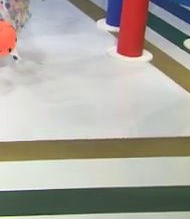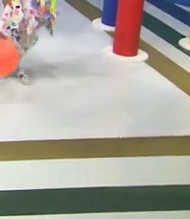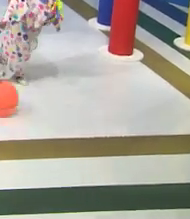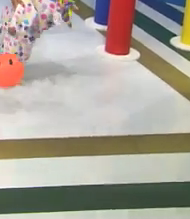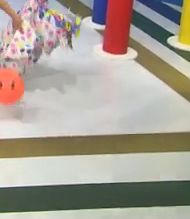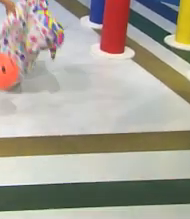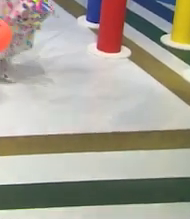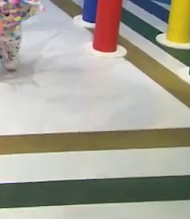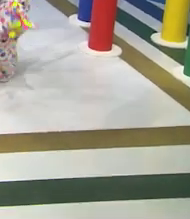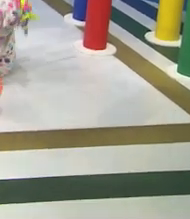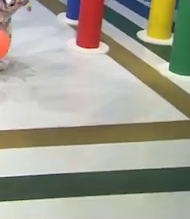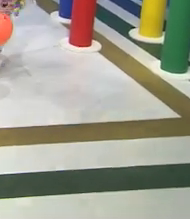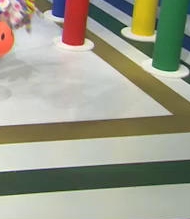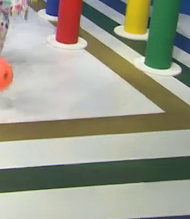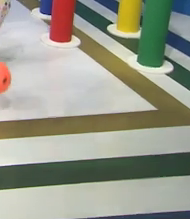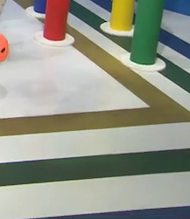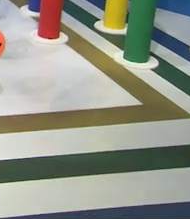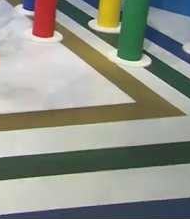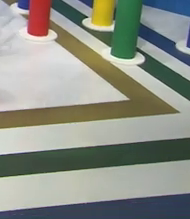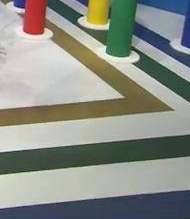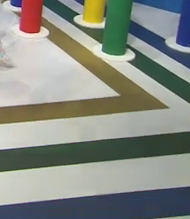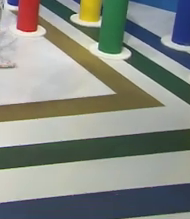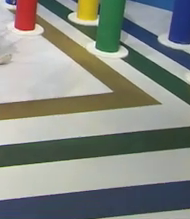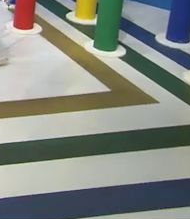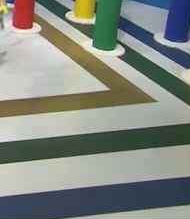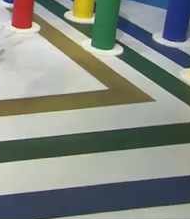quizás más